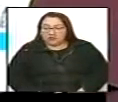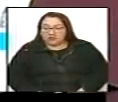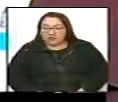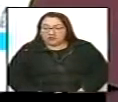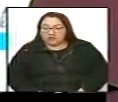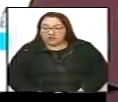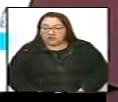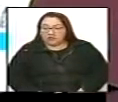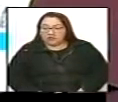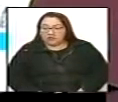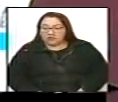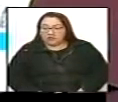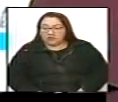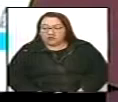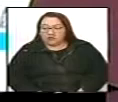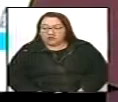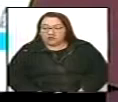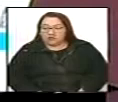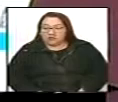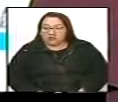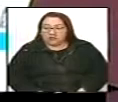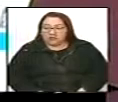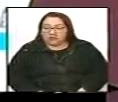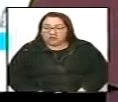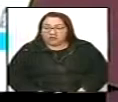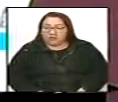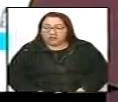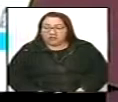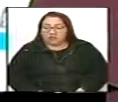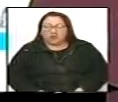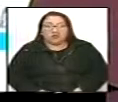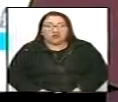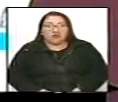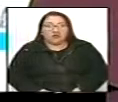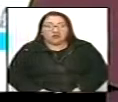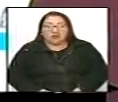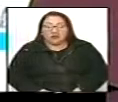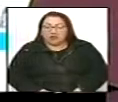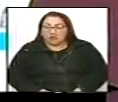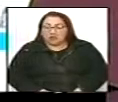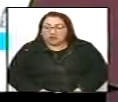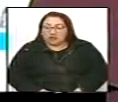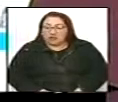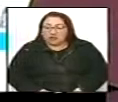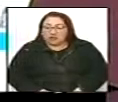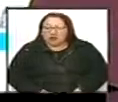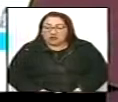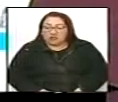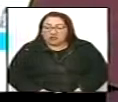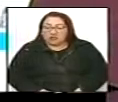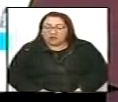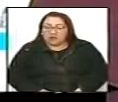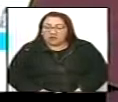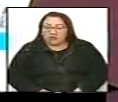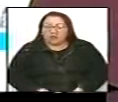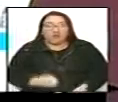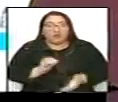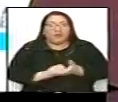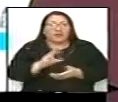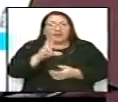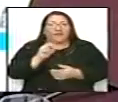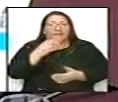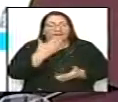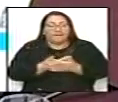la Fiscal de la Nación, en 8 tomos, 2000 y pico de folios, más de 30 pruebas